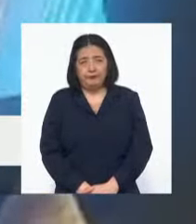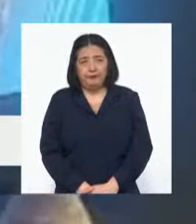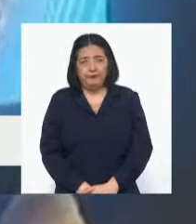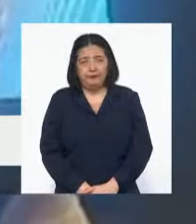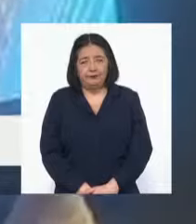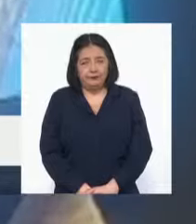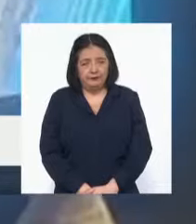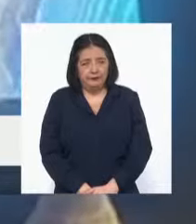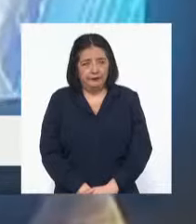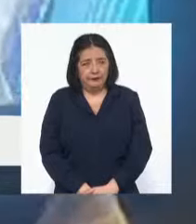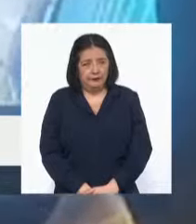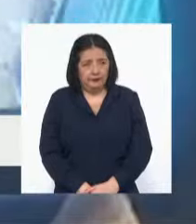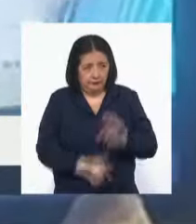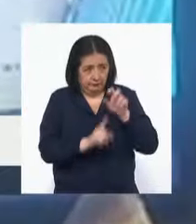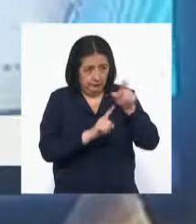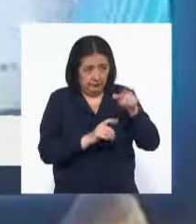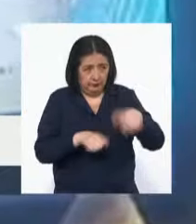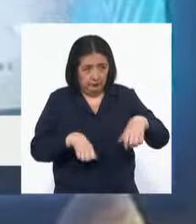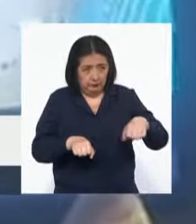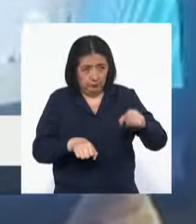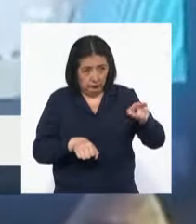Y ya está con la moto prendida. Preparada.